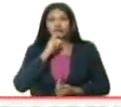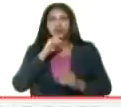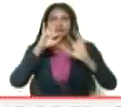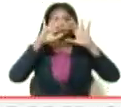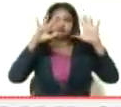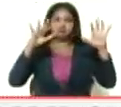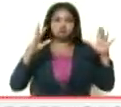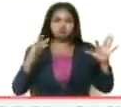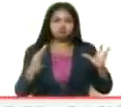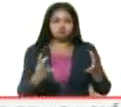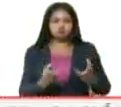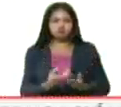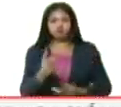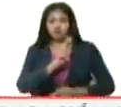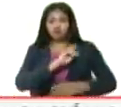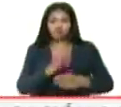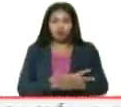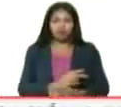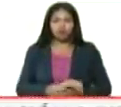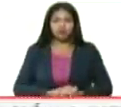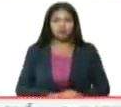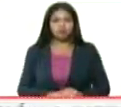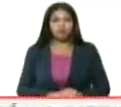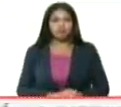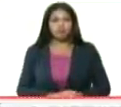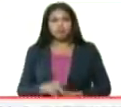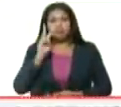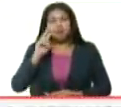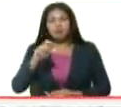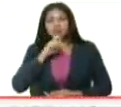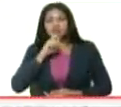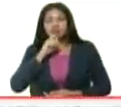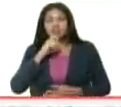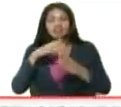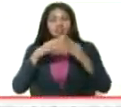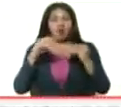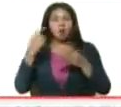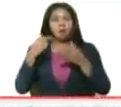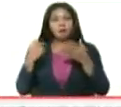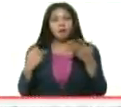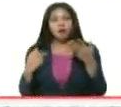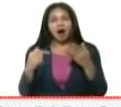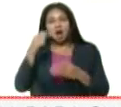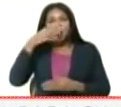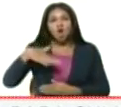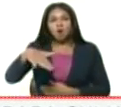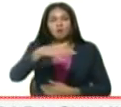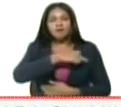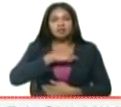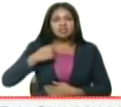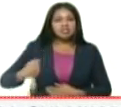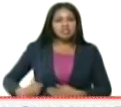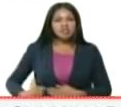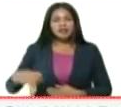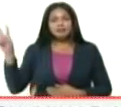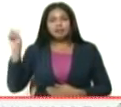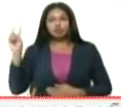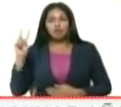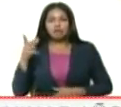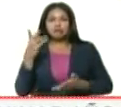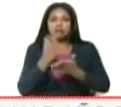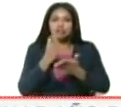pandemia. Ante las dificultades, momentos difíciles, los pueblos chinos y venezolanos